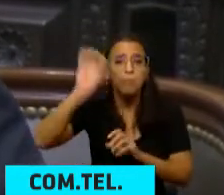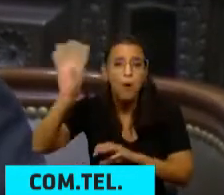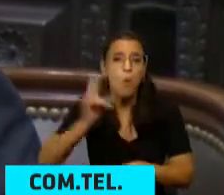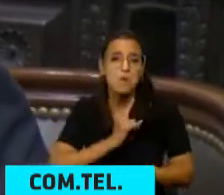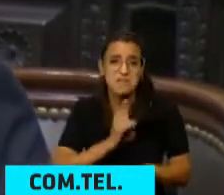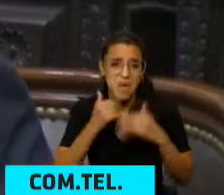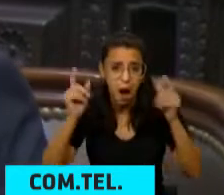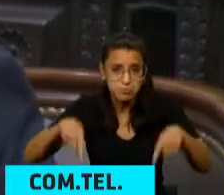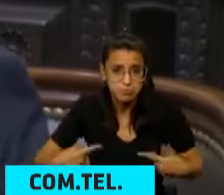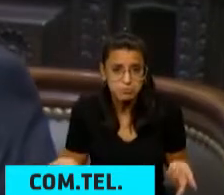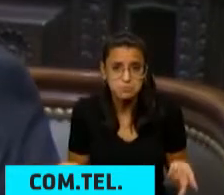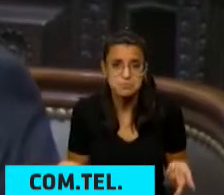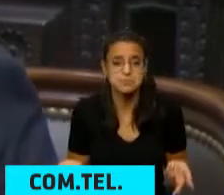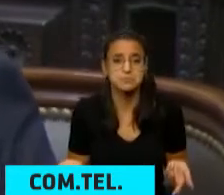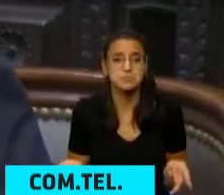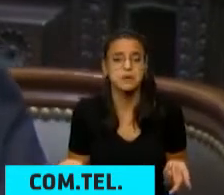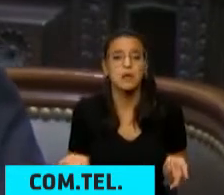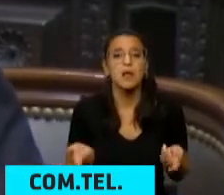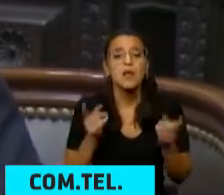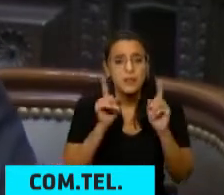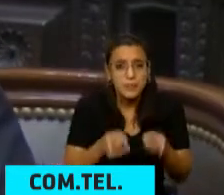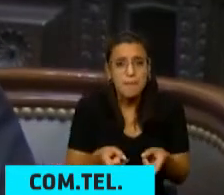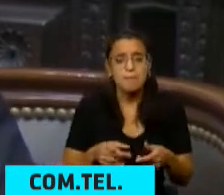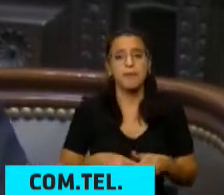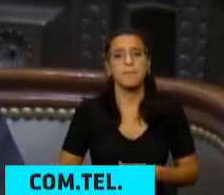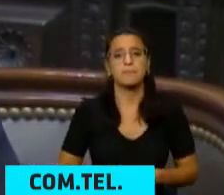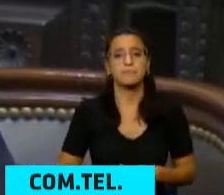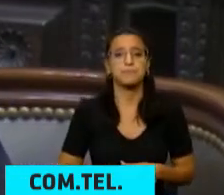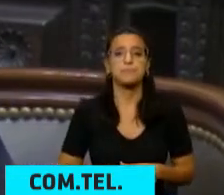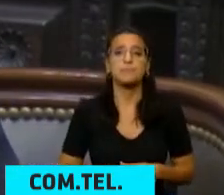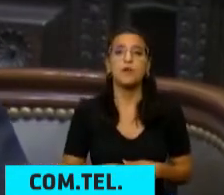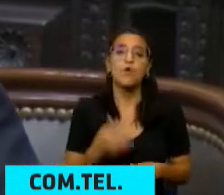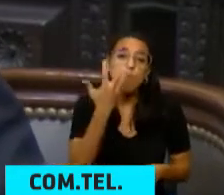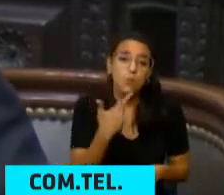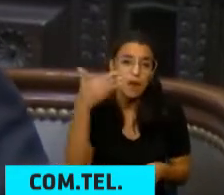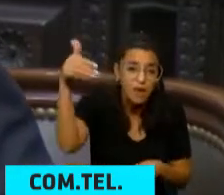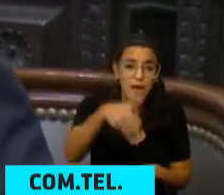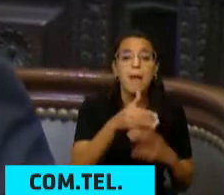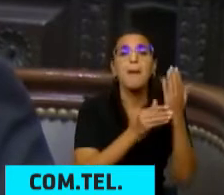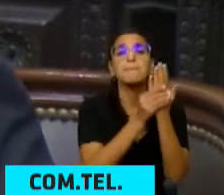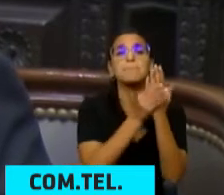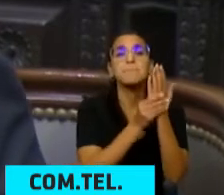le decíamos que a nosotros allá por el 2008, cuando nuestro gobernador tomó la decisión que se cambie